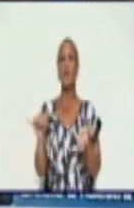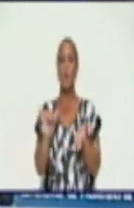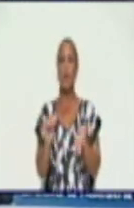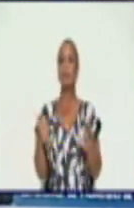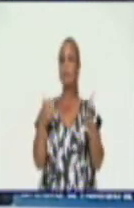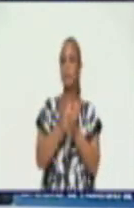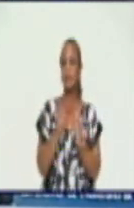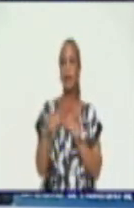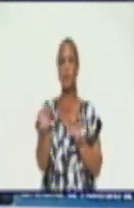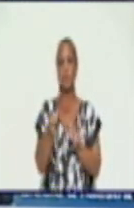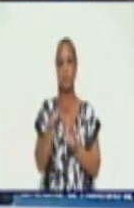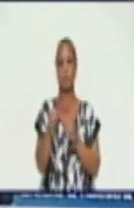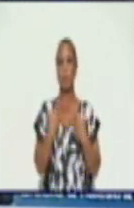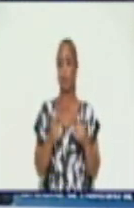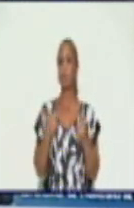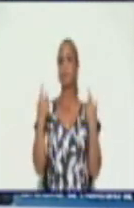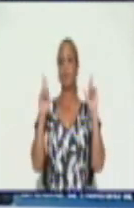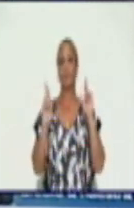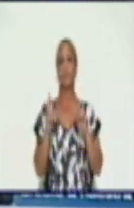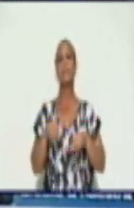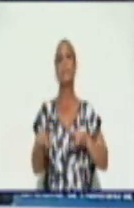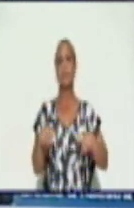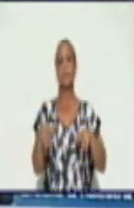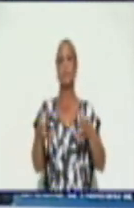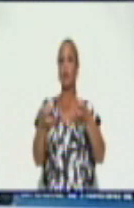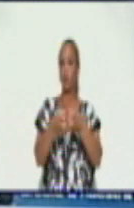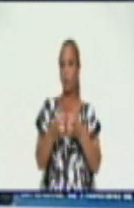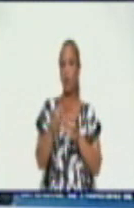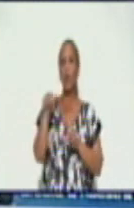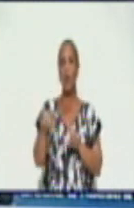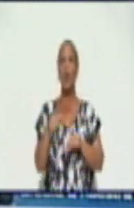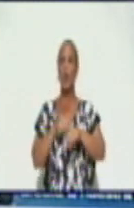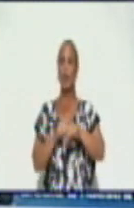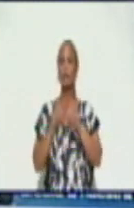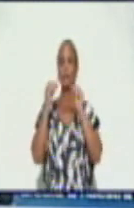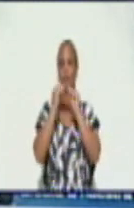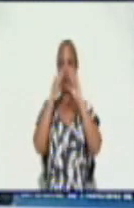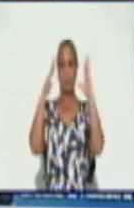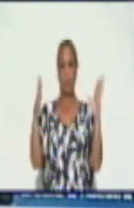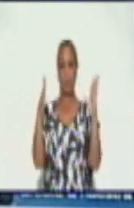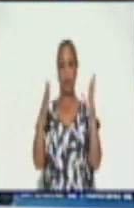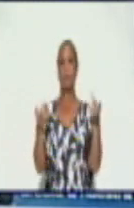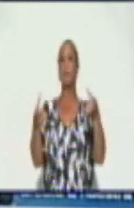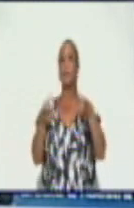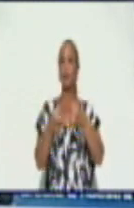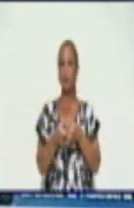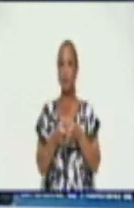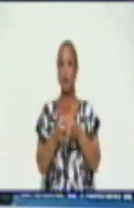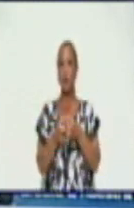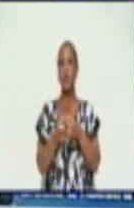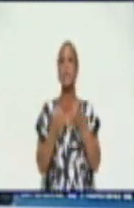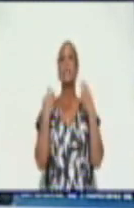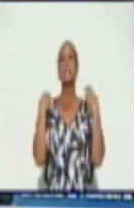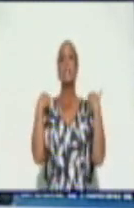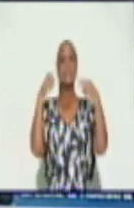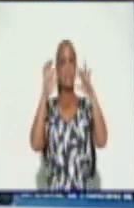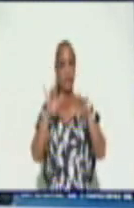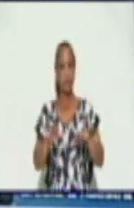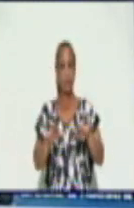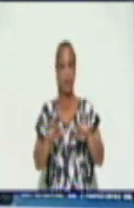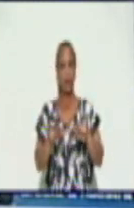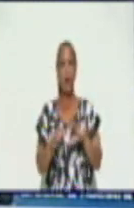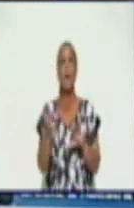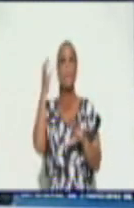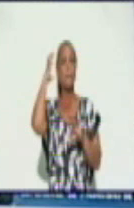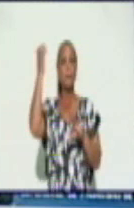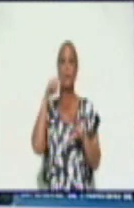del grupo y en horas de la mañana nos hemos reunido con los secretarios presidentes e intendentes los